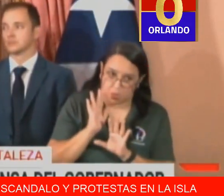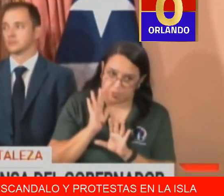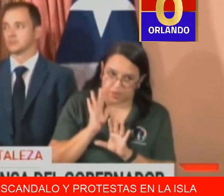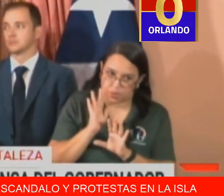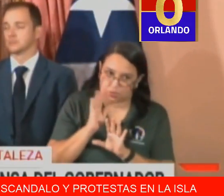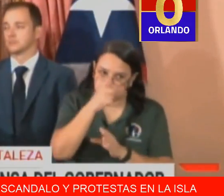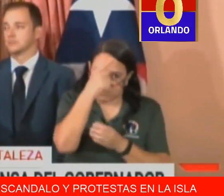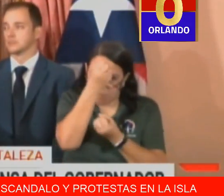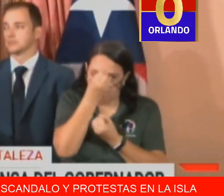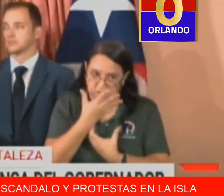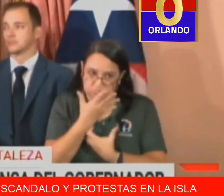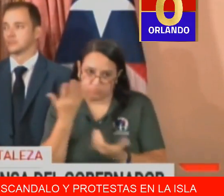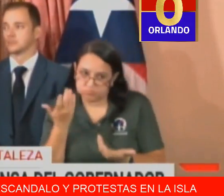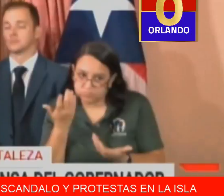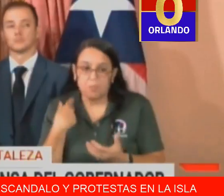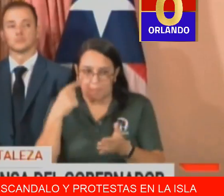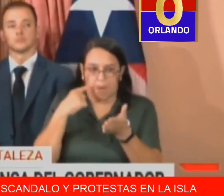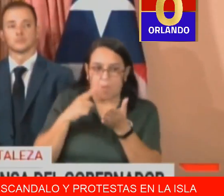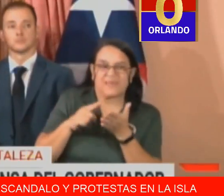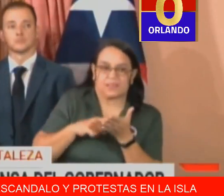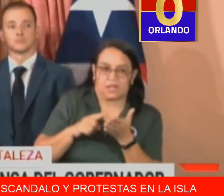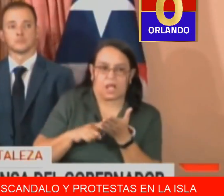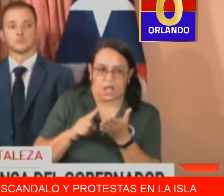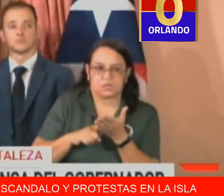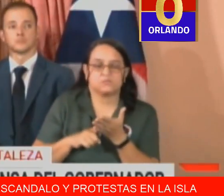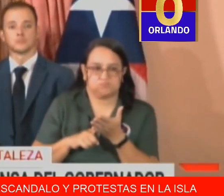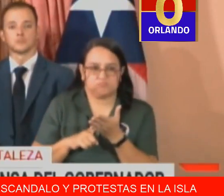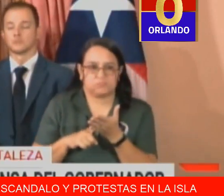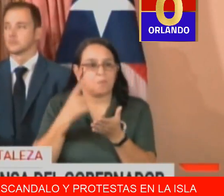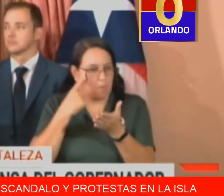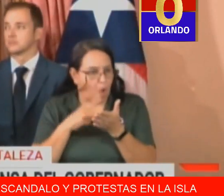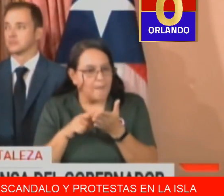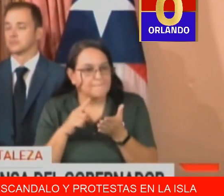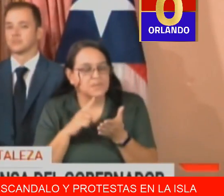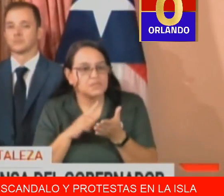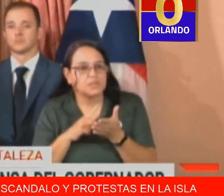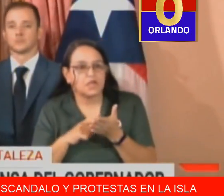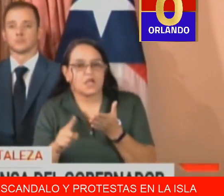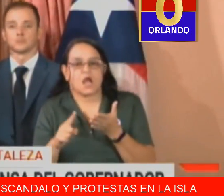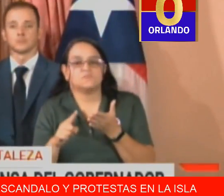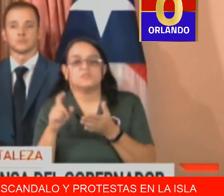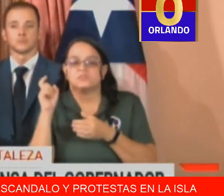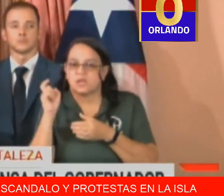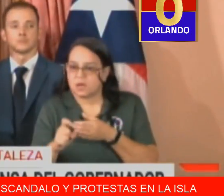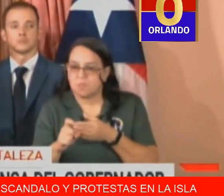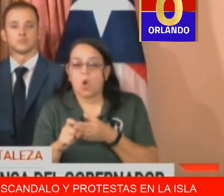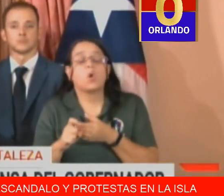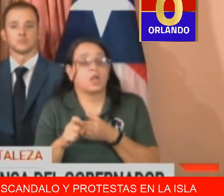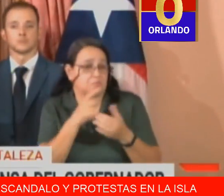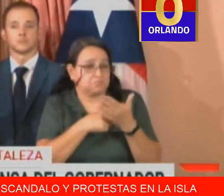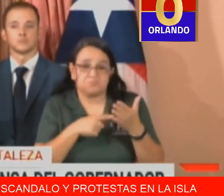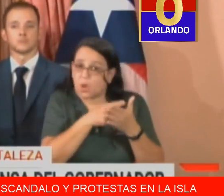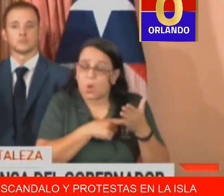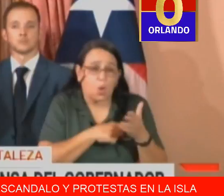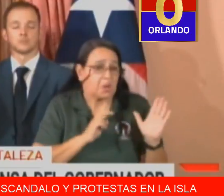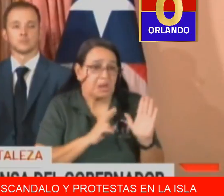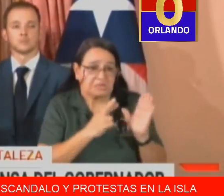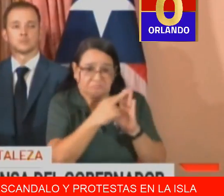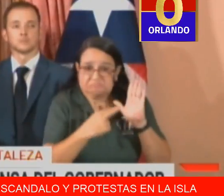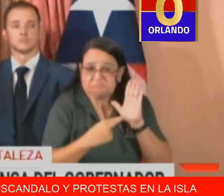tenido conocimiento de la información, lo vamos a investigar. Lo vamos a investigar, y si es que tomen una medida correctiva